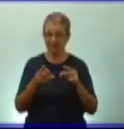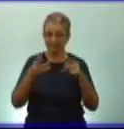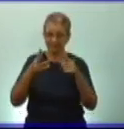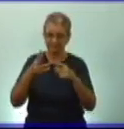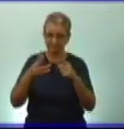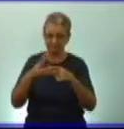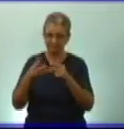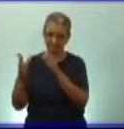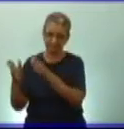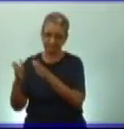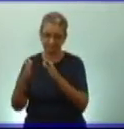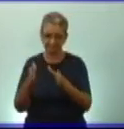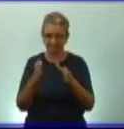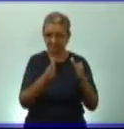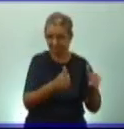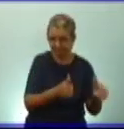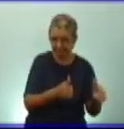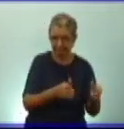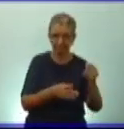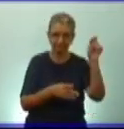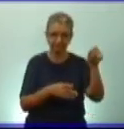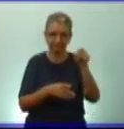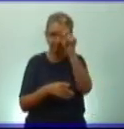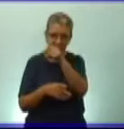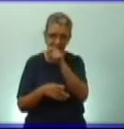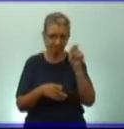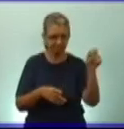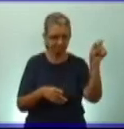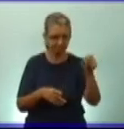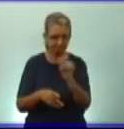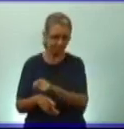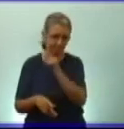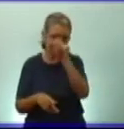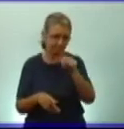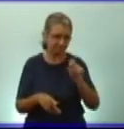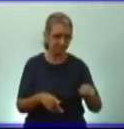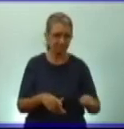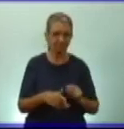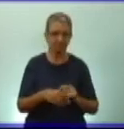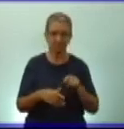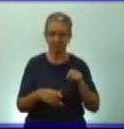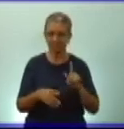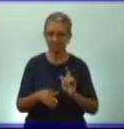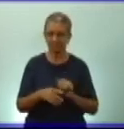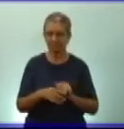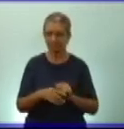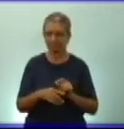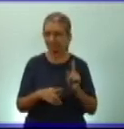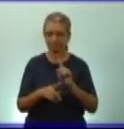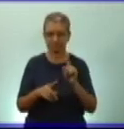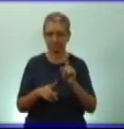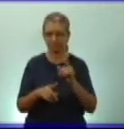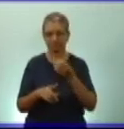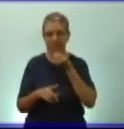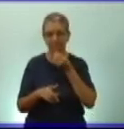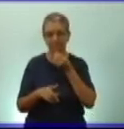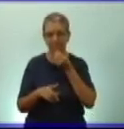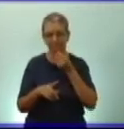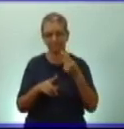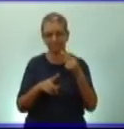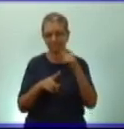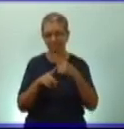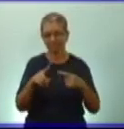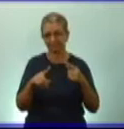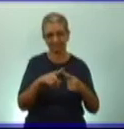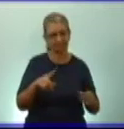si es posible, se simplifican para obtener la relación más sencilla. En este caso, 2 y 1 no son divisibles entre sí. Por tanto,